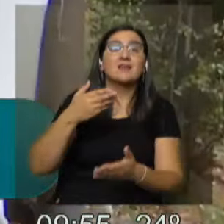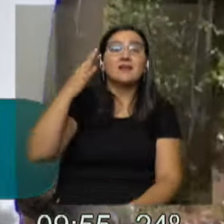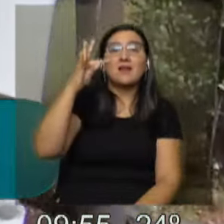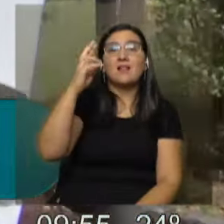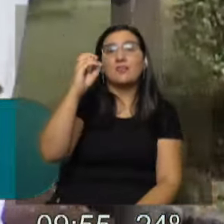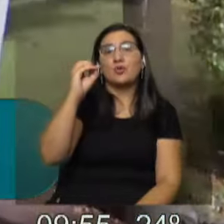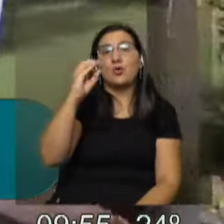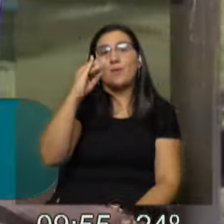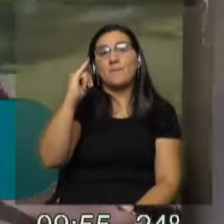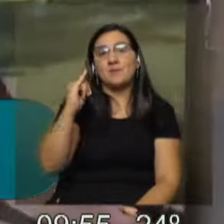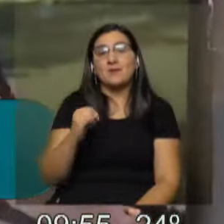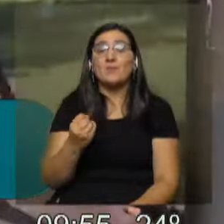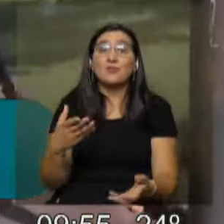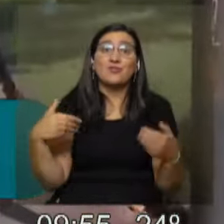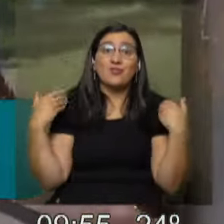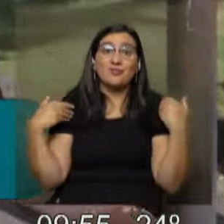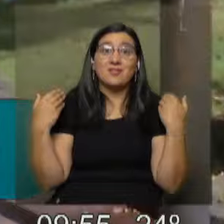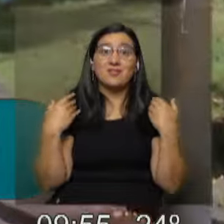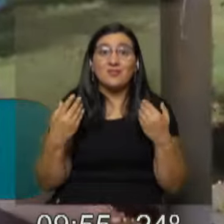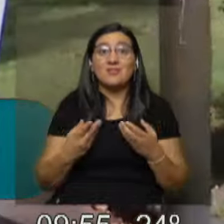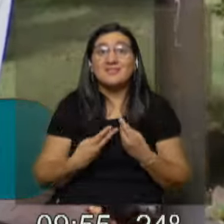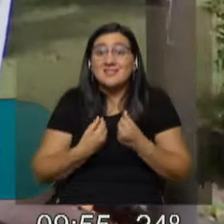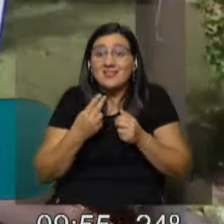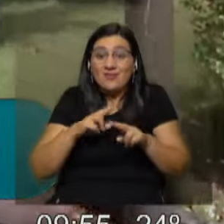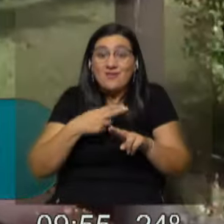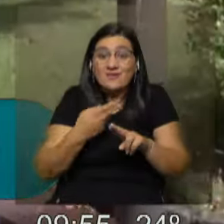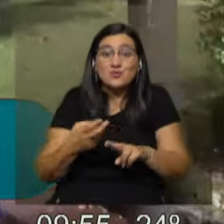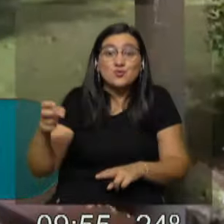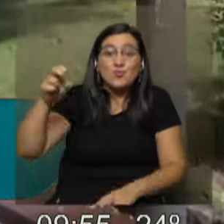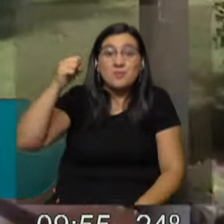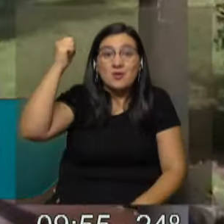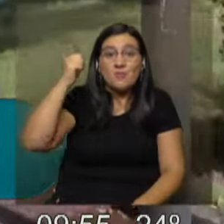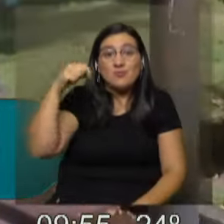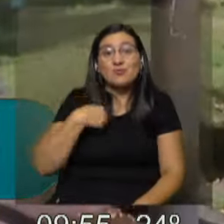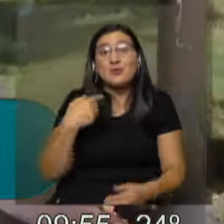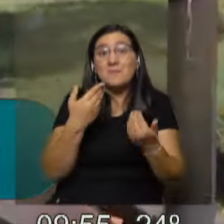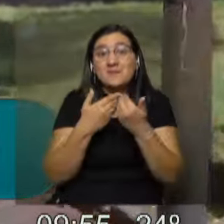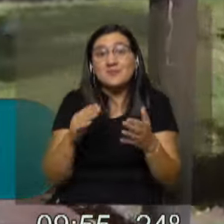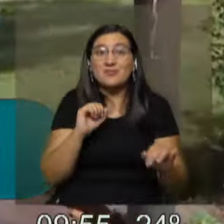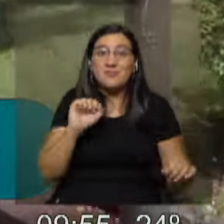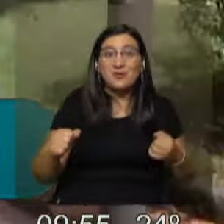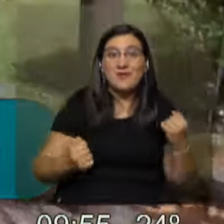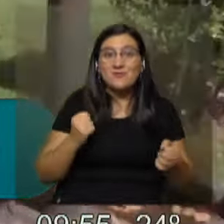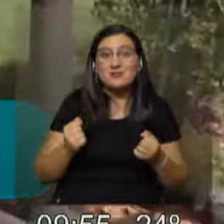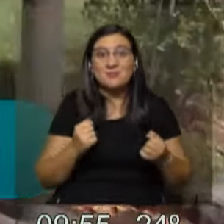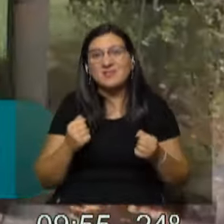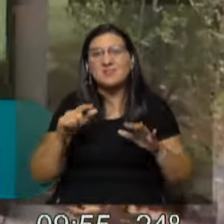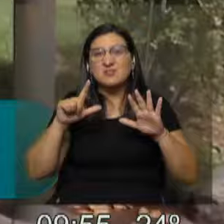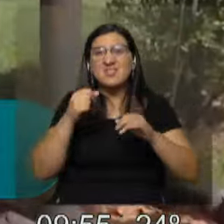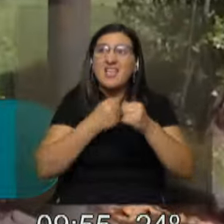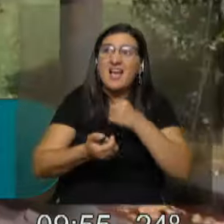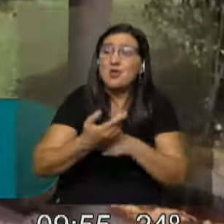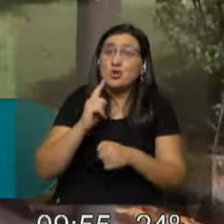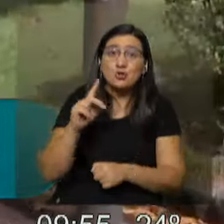equipo. Contentazo de poder revivir este momento de volver a donde inicié. O sea, estoy medio nervioso porque hace como 7 años que no